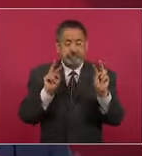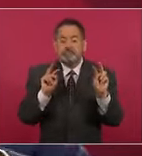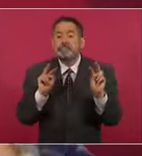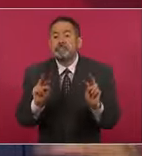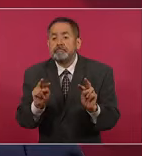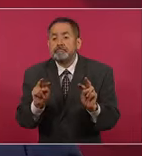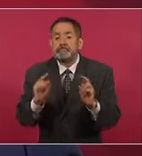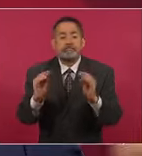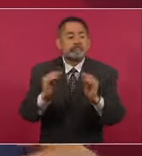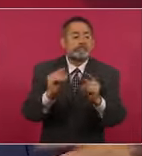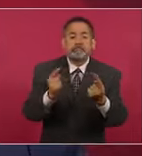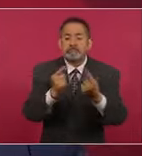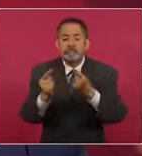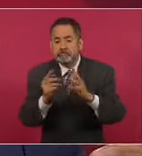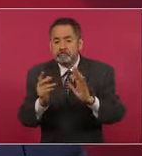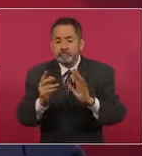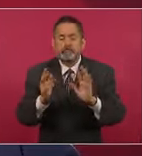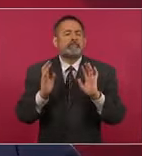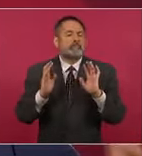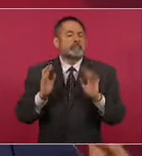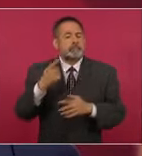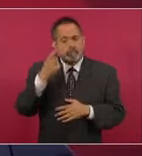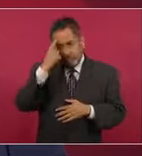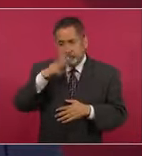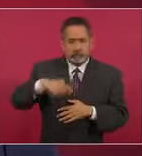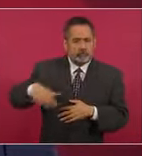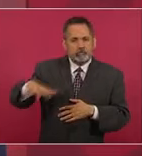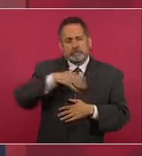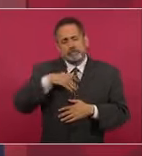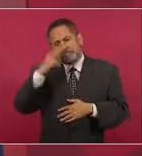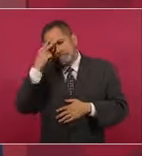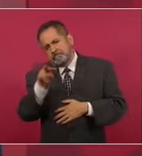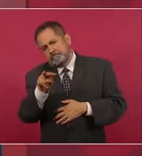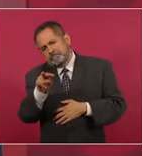para que todos los mexicanos nos enteremos